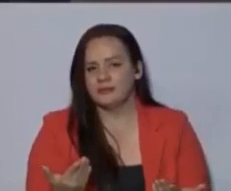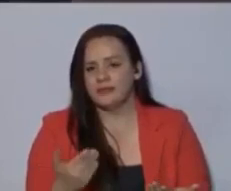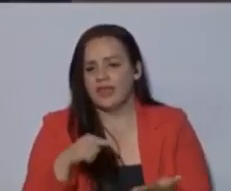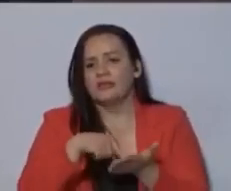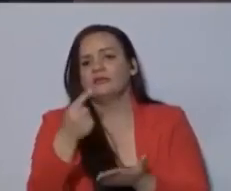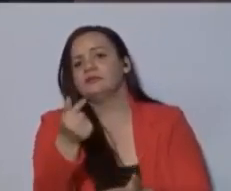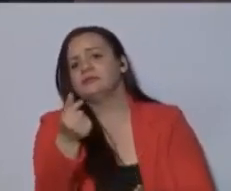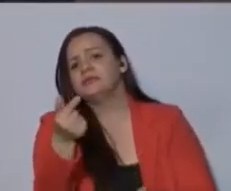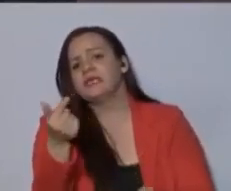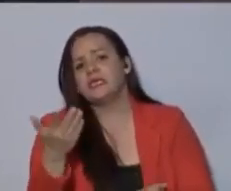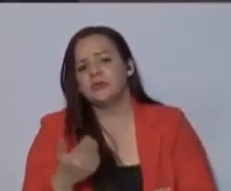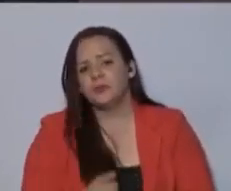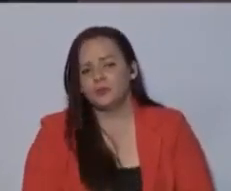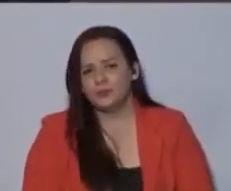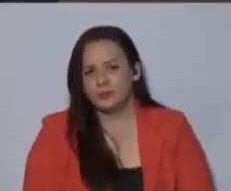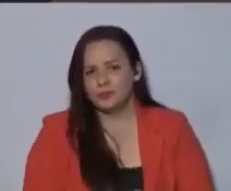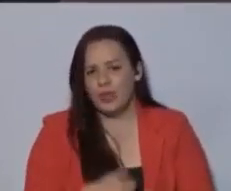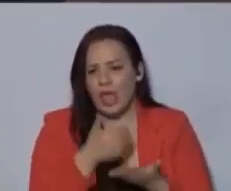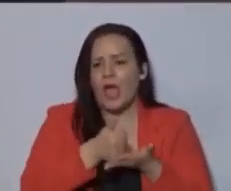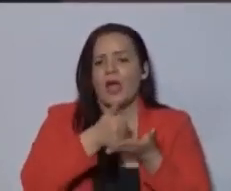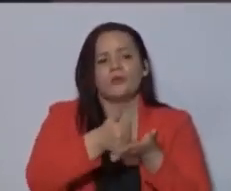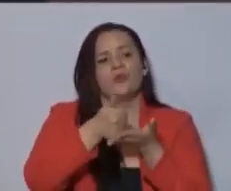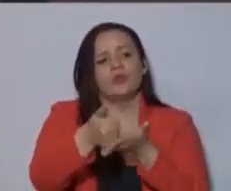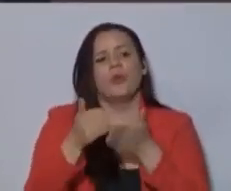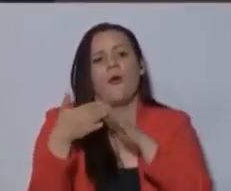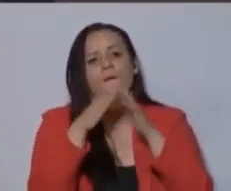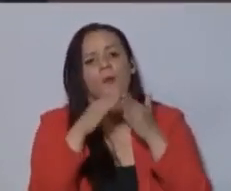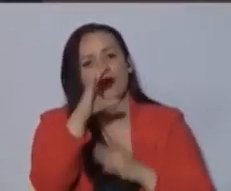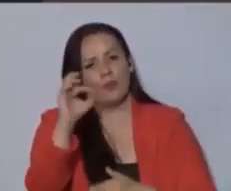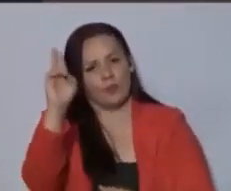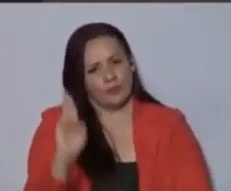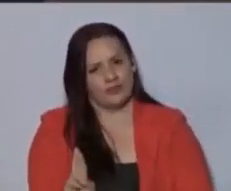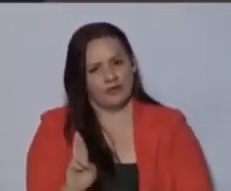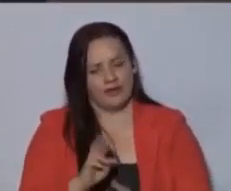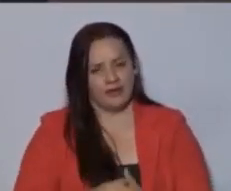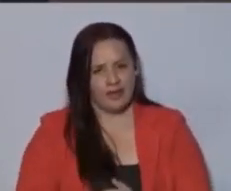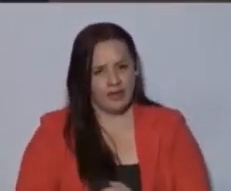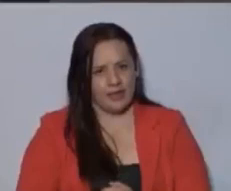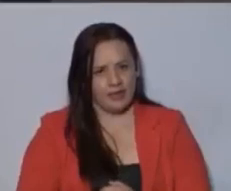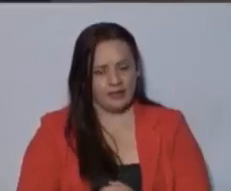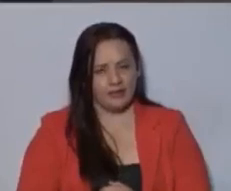esos inquillos, ayudándole al pueblo de Costa Rica?